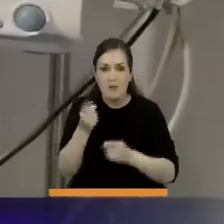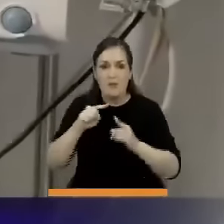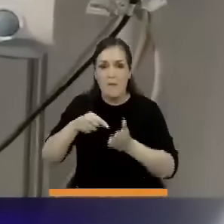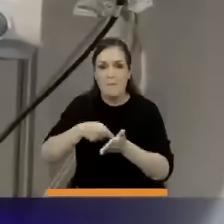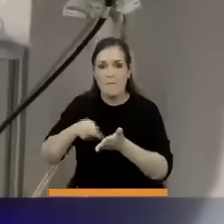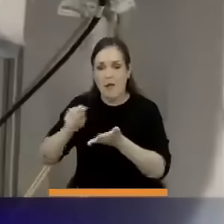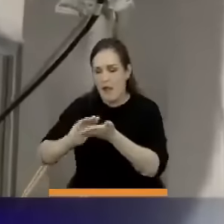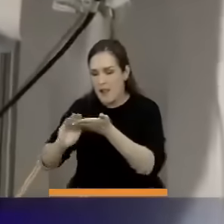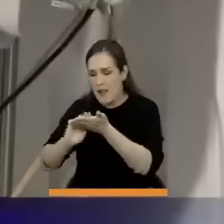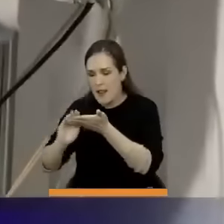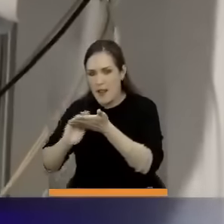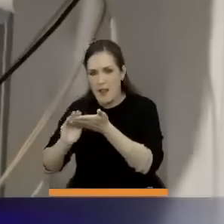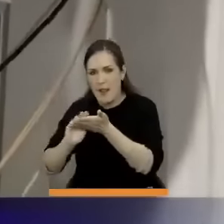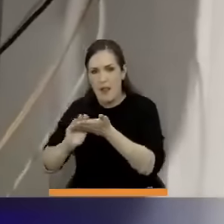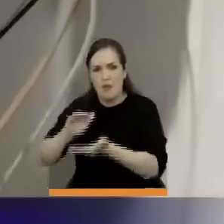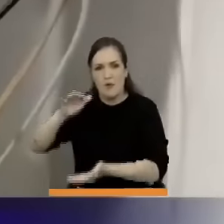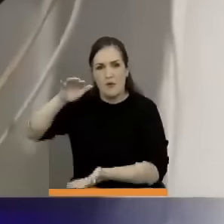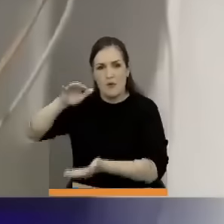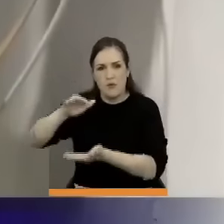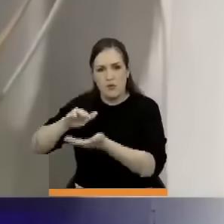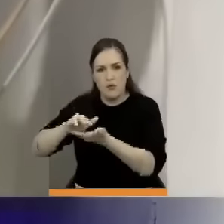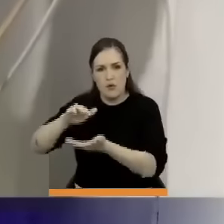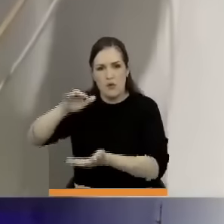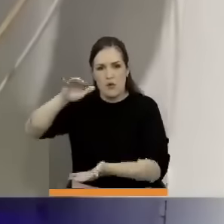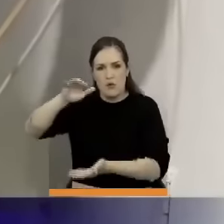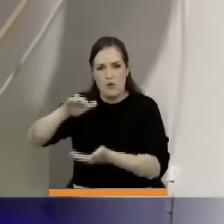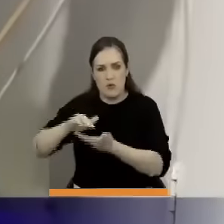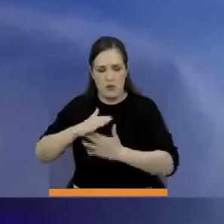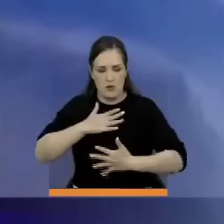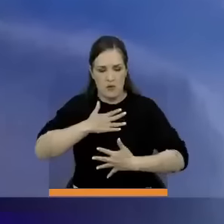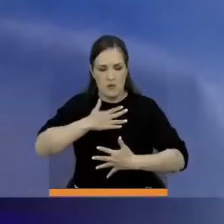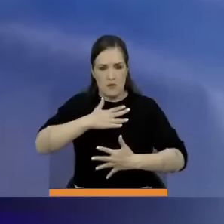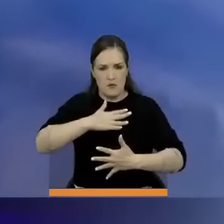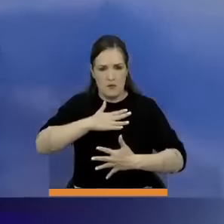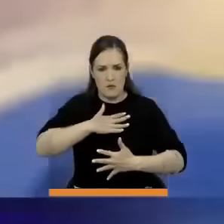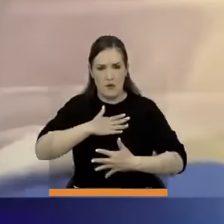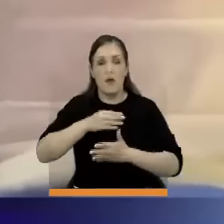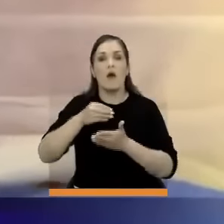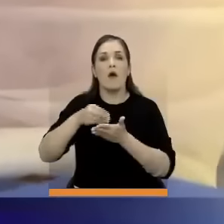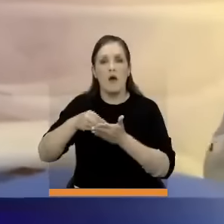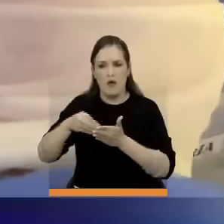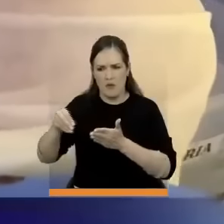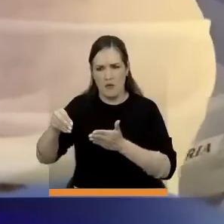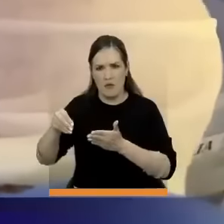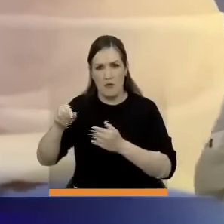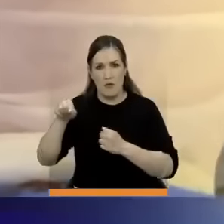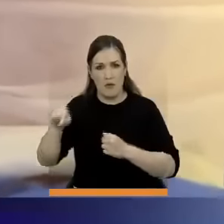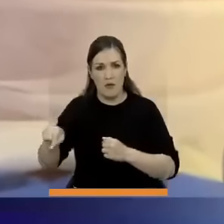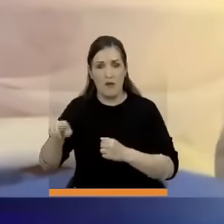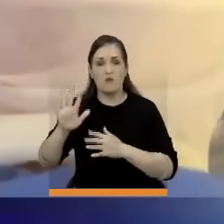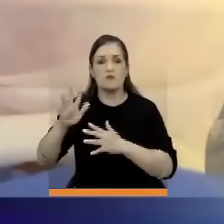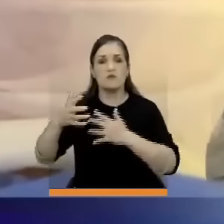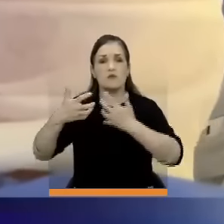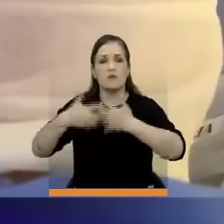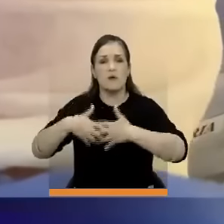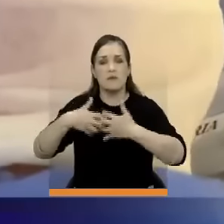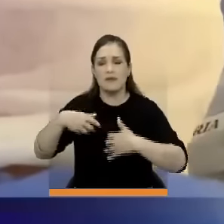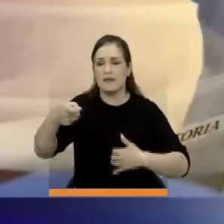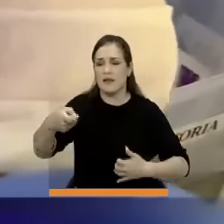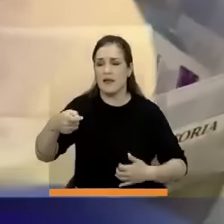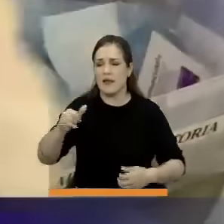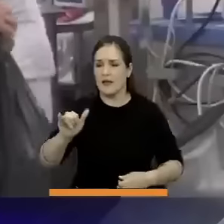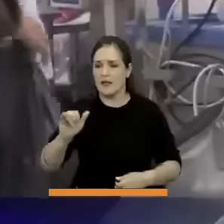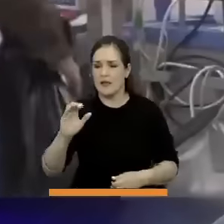ventiladores 18.185 millones de pesos, adjudicados a la sociedad GIC en cabeza de